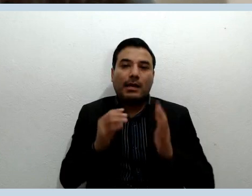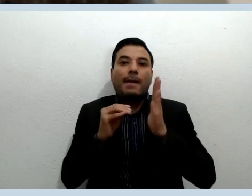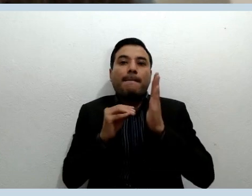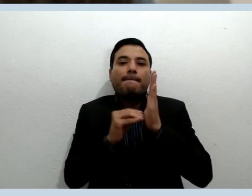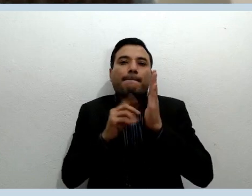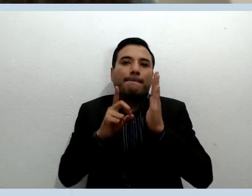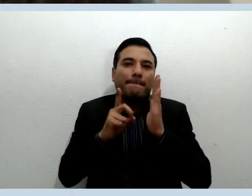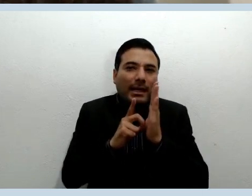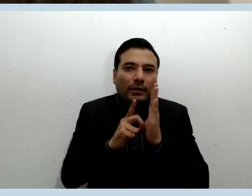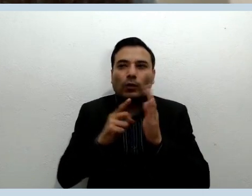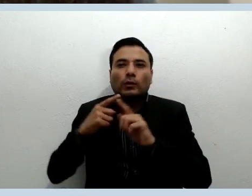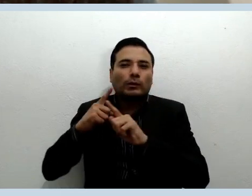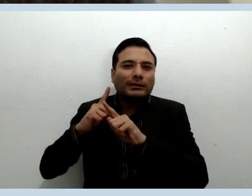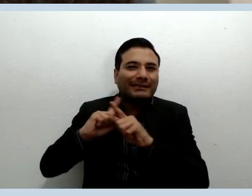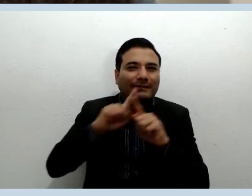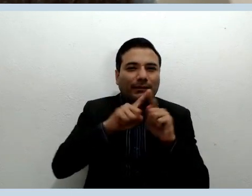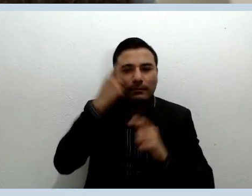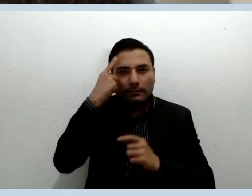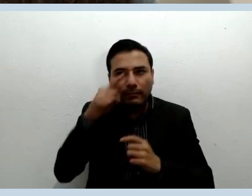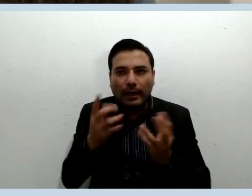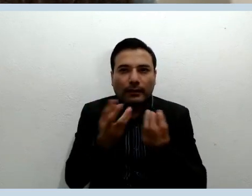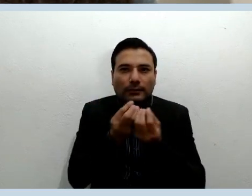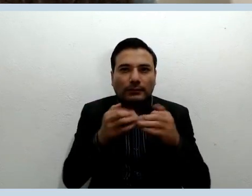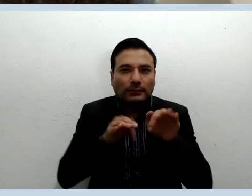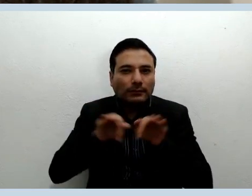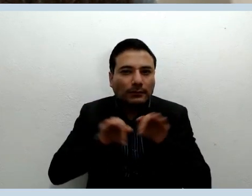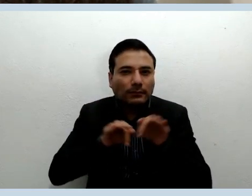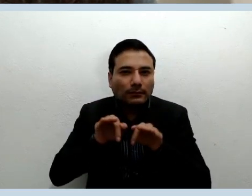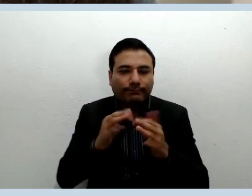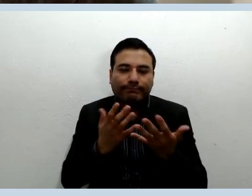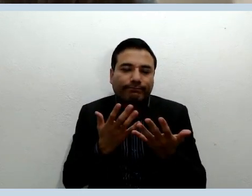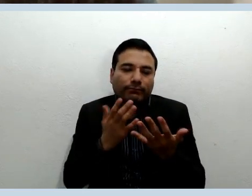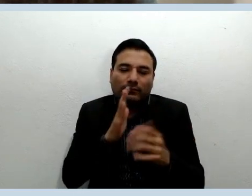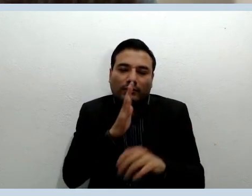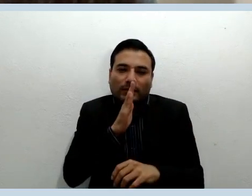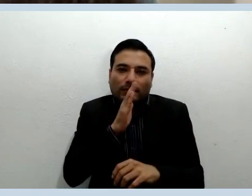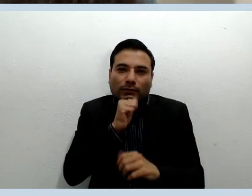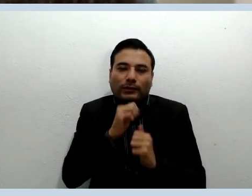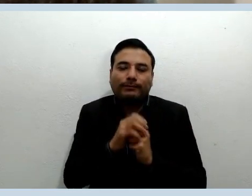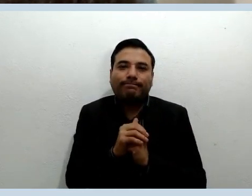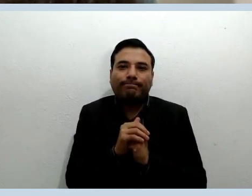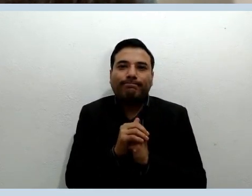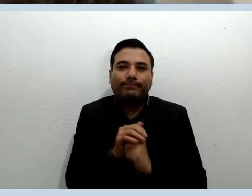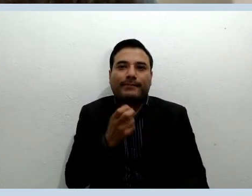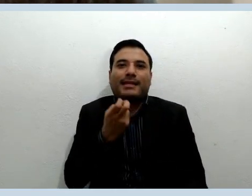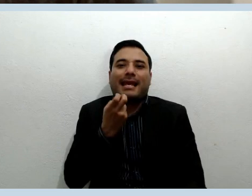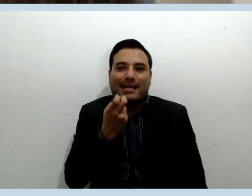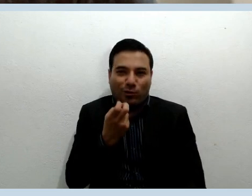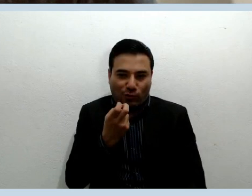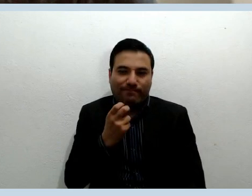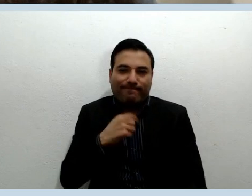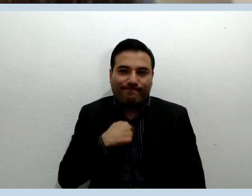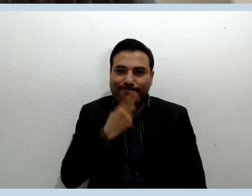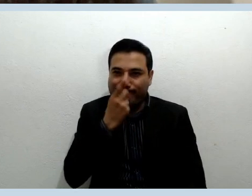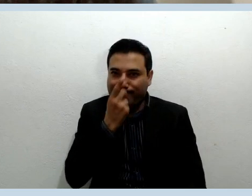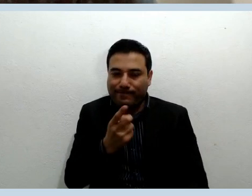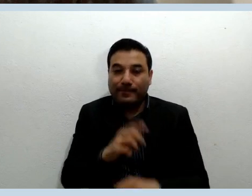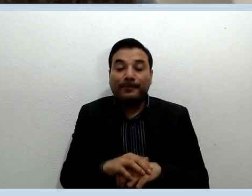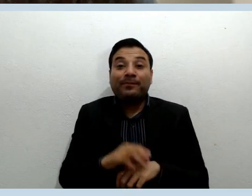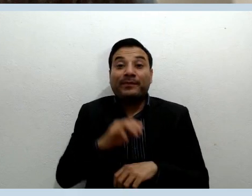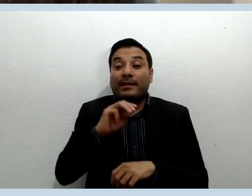de colaborar Y bueno pues con todo esto se armó el manifiesto que hay una parte bien interesante del